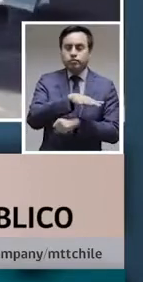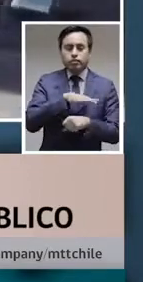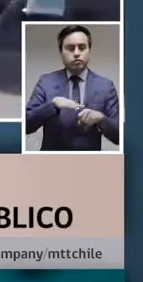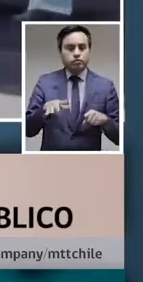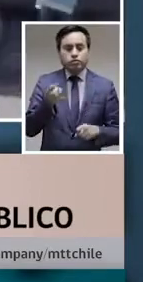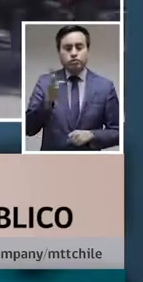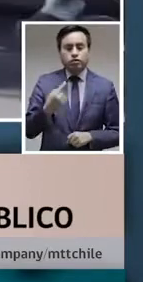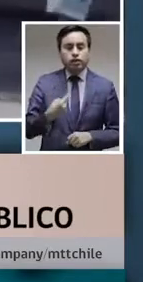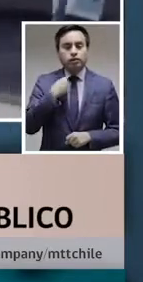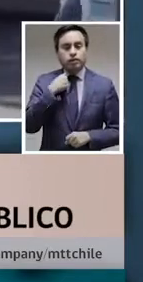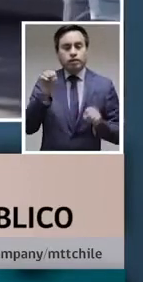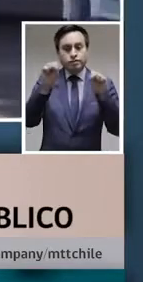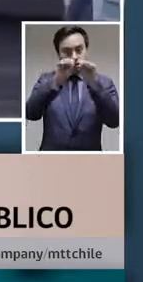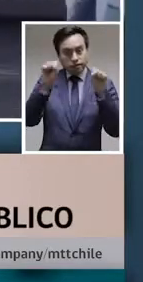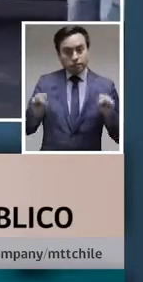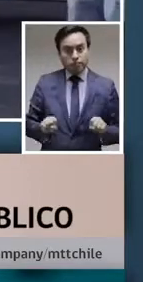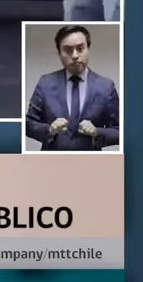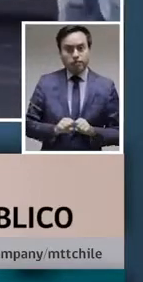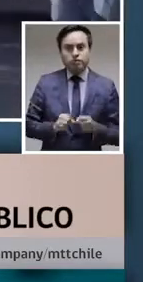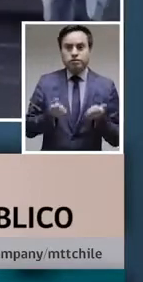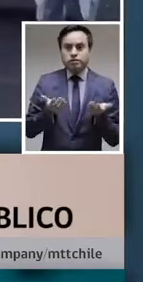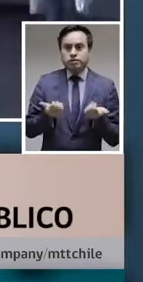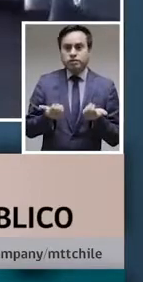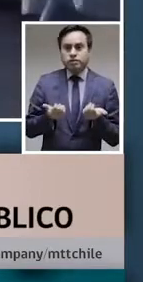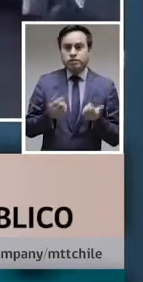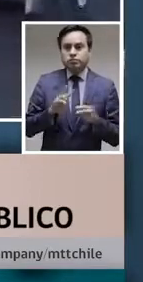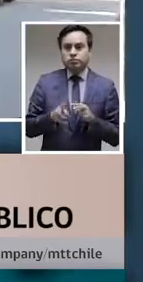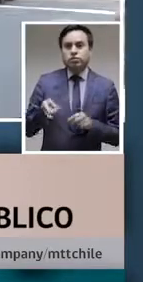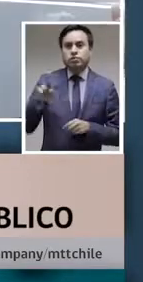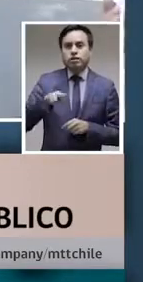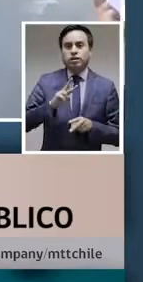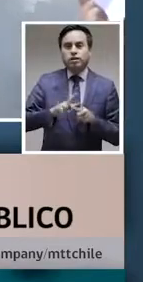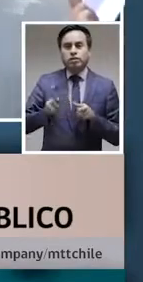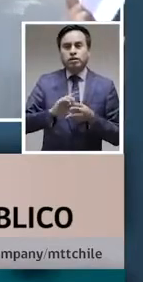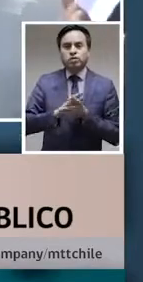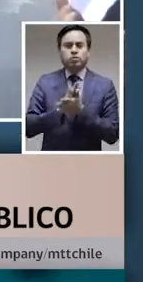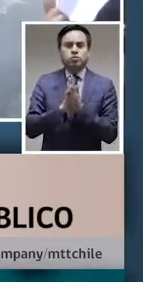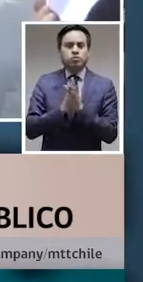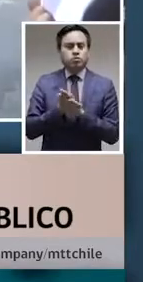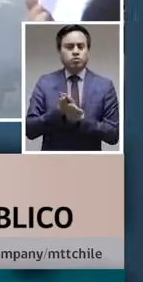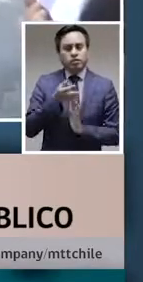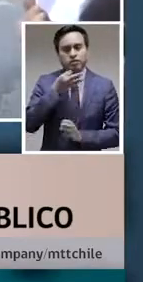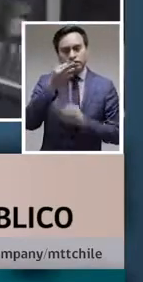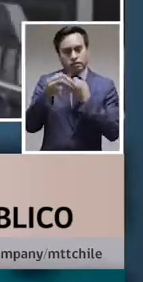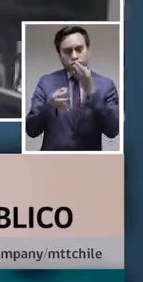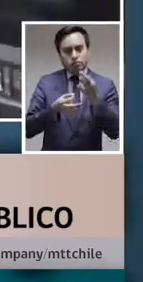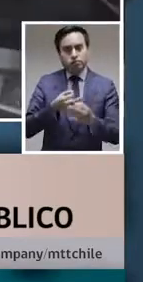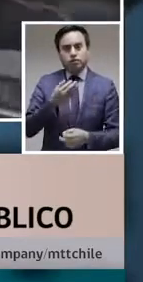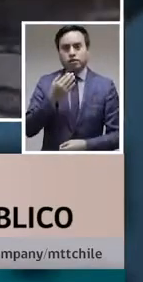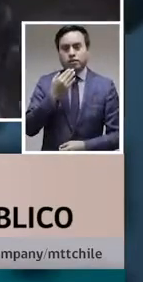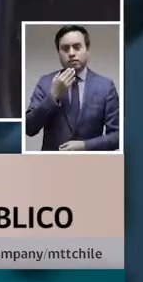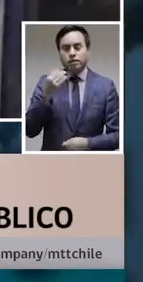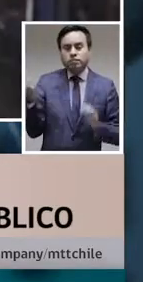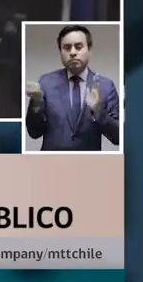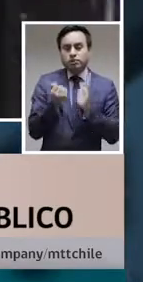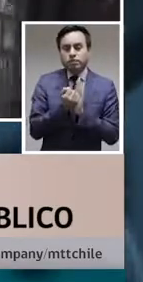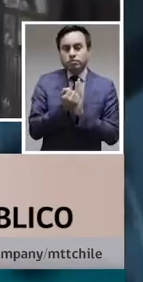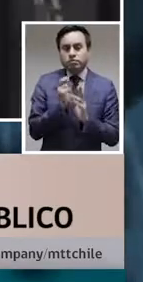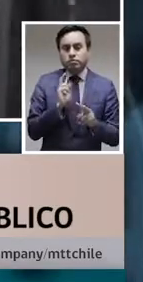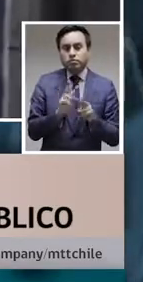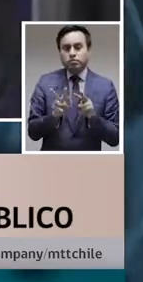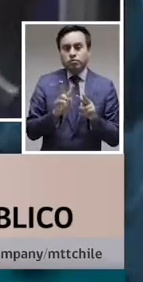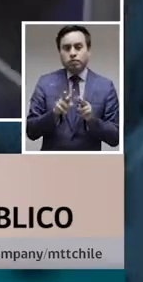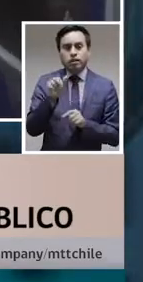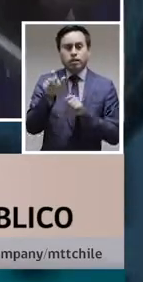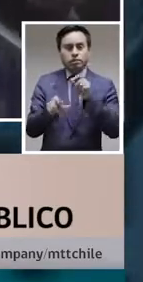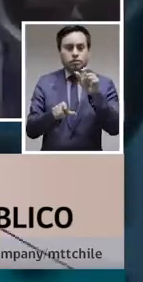que no solo afecta al sistema por la necesidad de reponer y reparar todo lo que he descrito, sino por el impacto que produce en